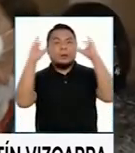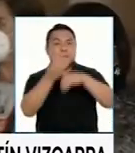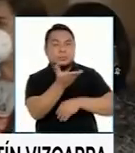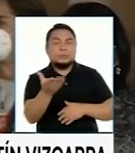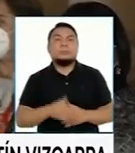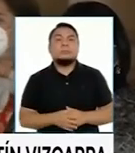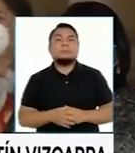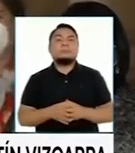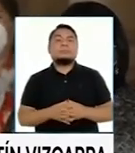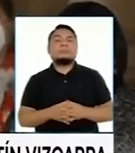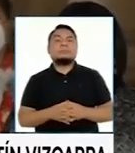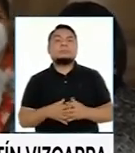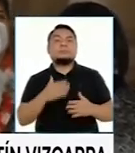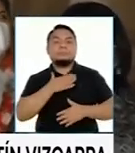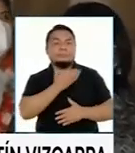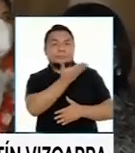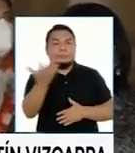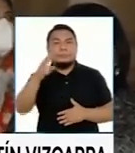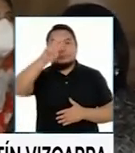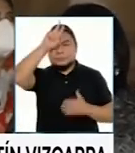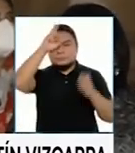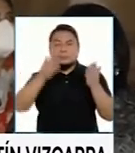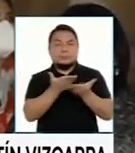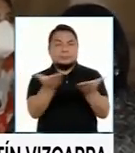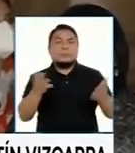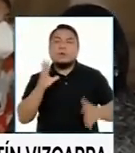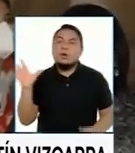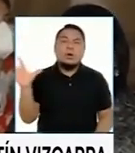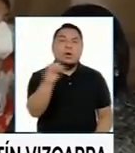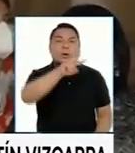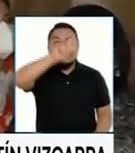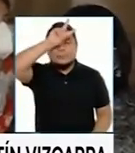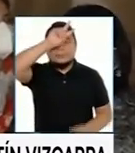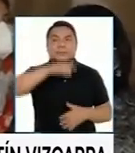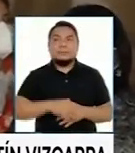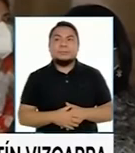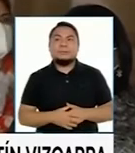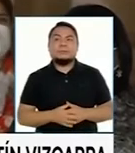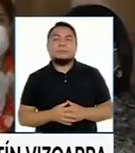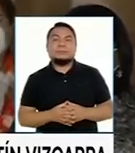no se lleva a cabo ninguna determinación sobre las causas que tiene.